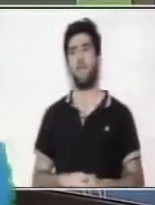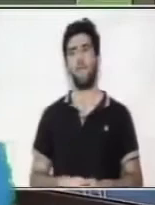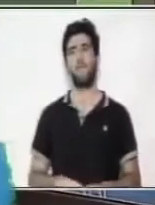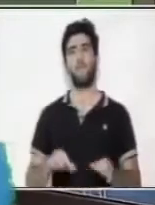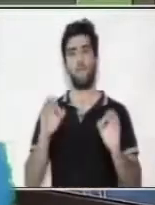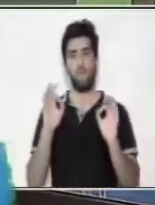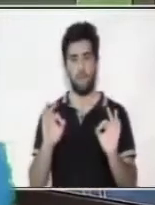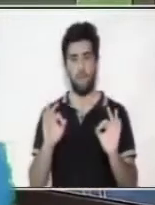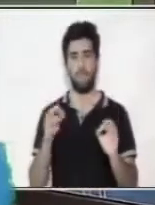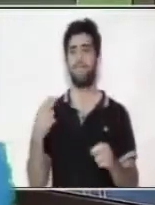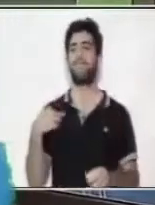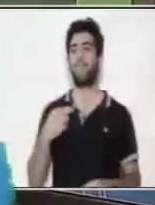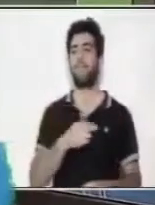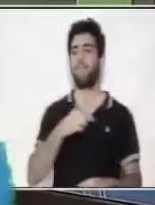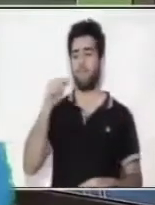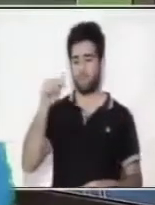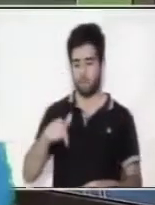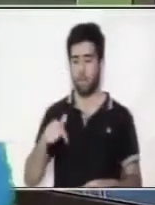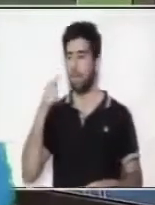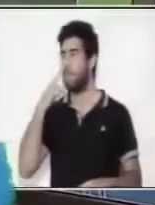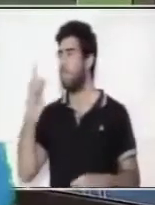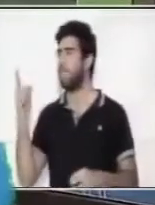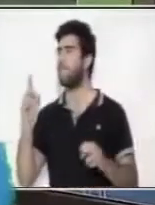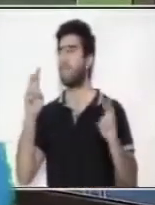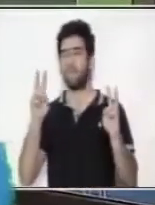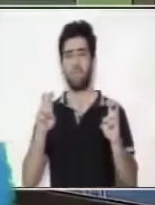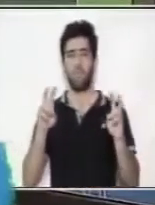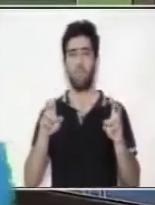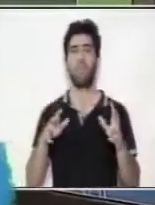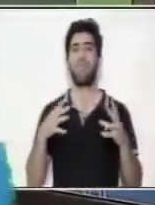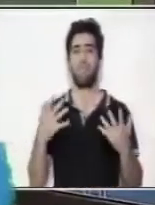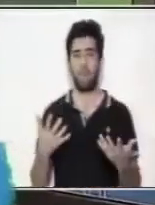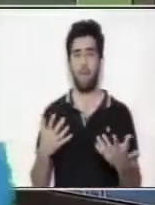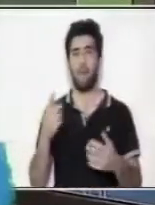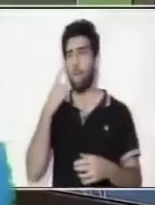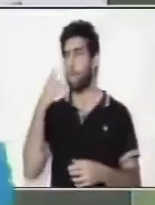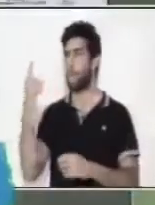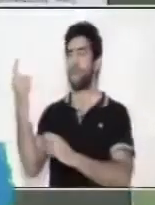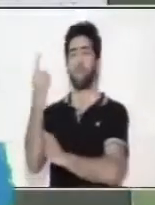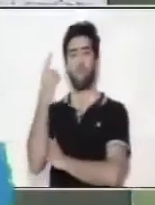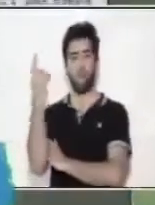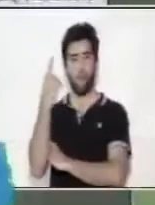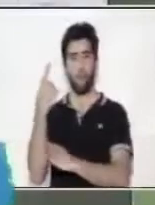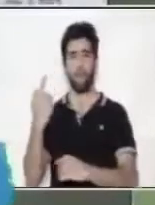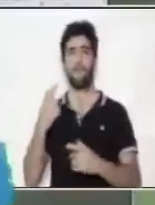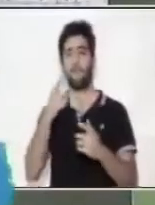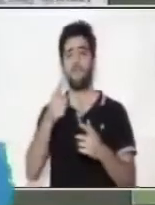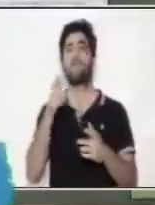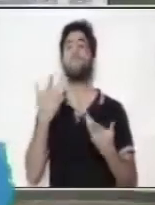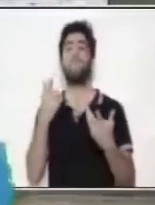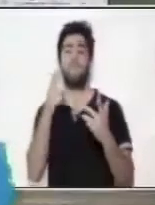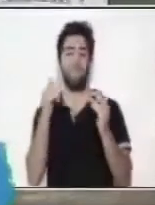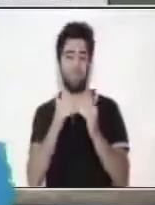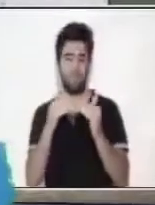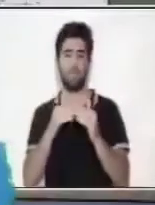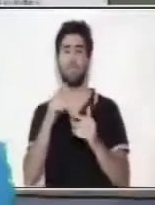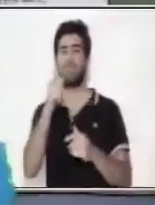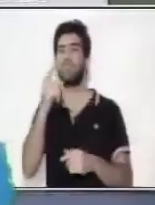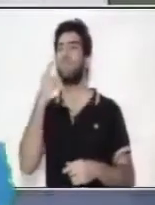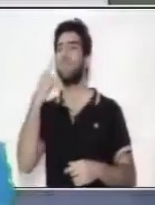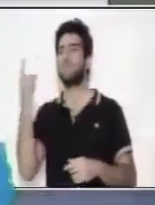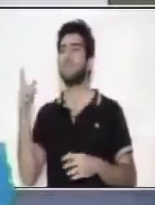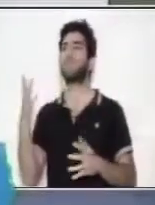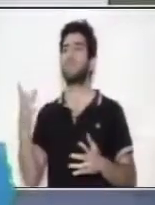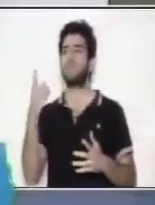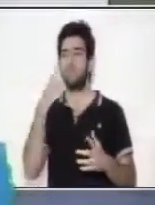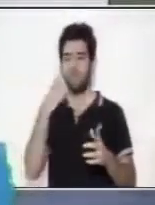nosotros vamos a dar inicio con nuestro tema. Pero siempre es importante recordarles a ustedes que estamos viendo una de las